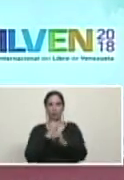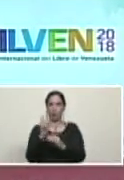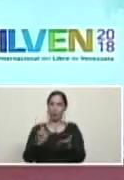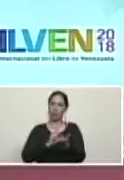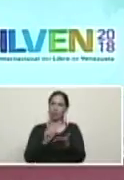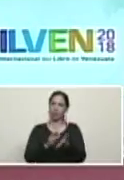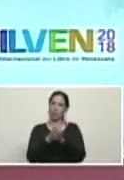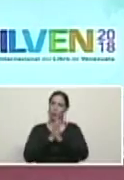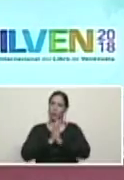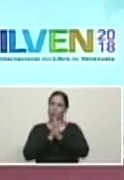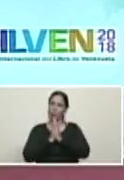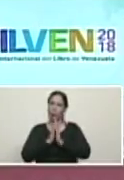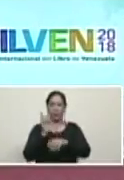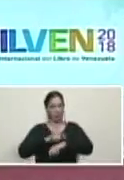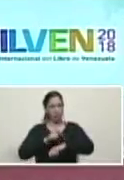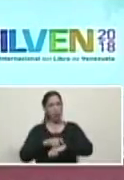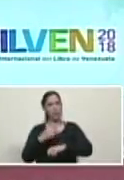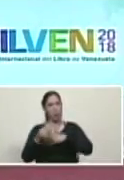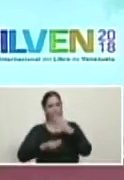disfrútelo, disfrútelo.